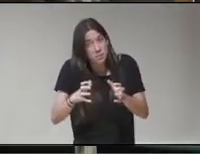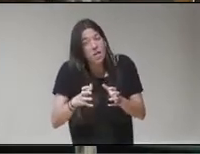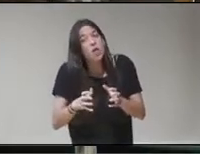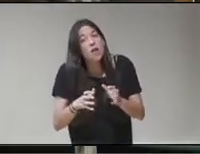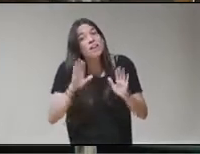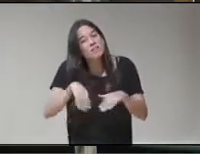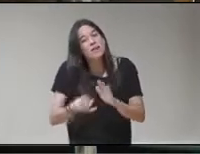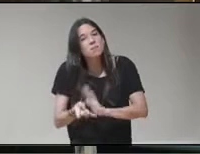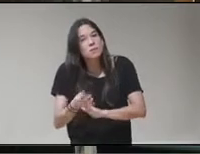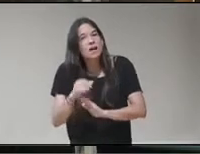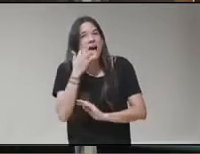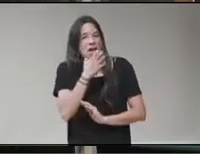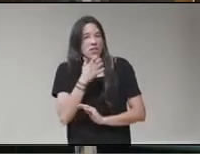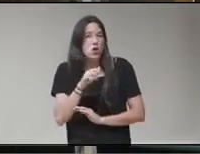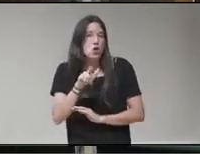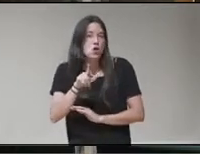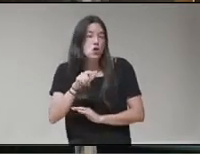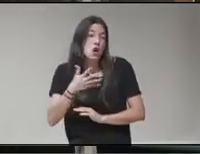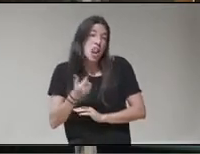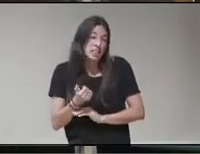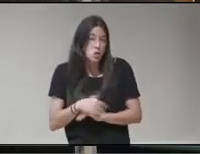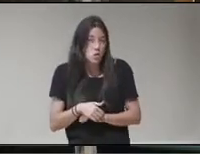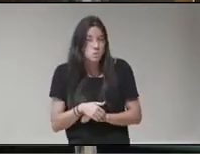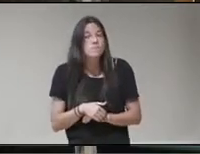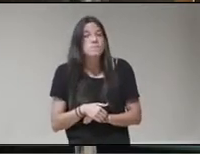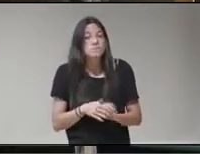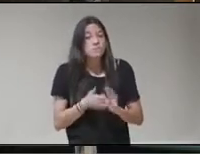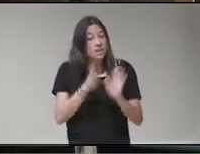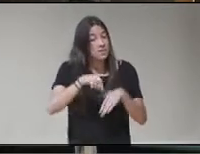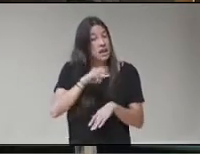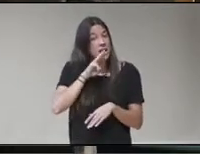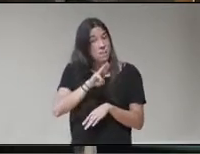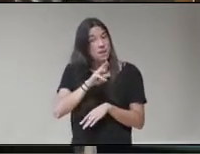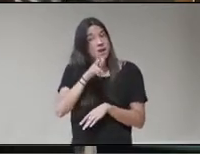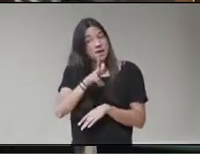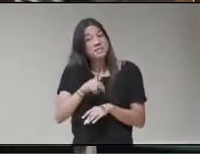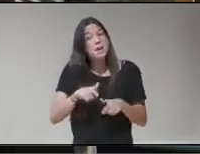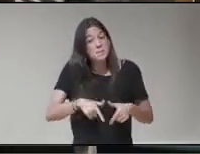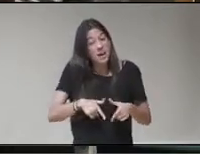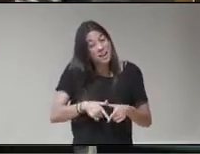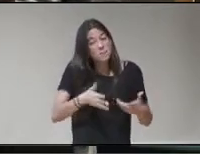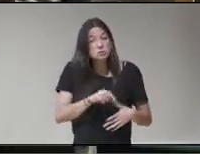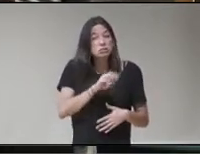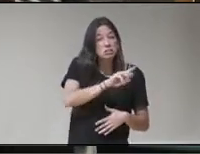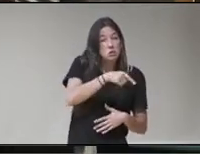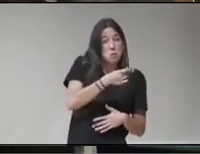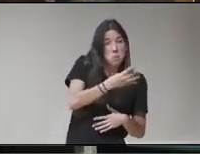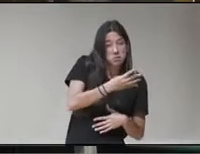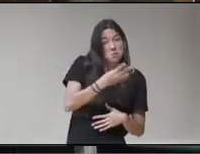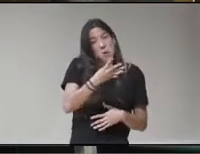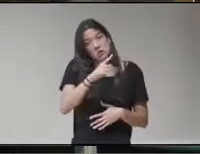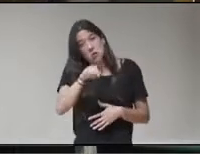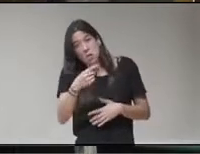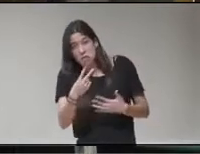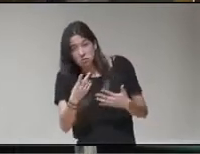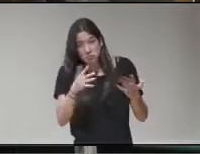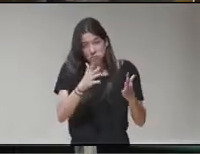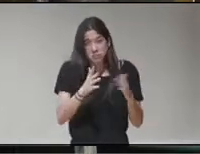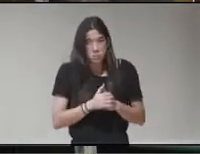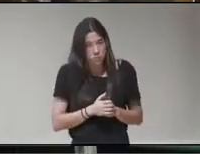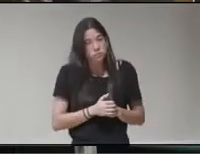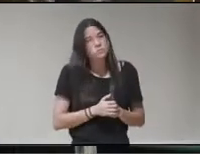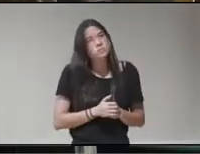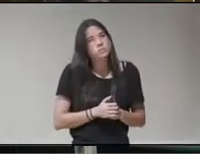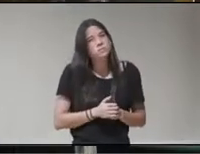da ácido láctico. Eso provoca que el pH vaginal se encuentre entre 3 y 4, 4,2, como ya os comenté antes. Y